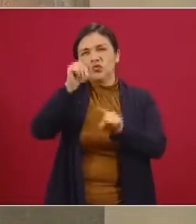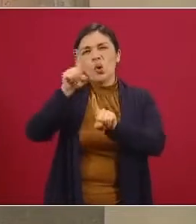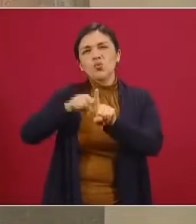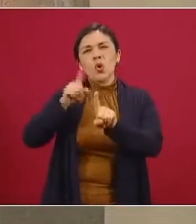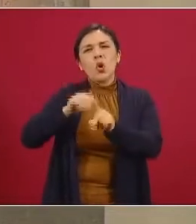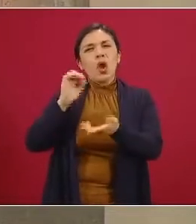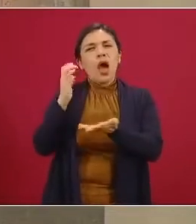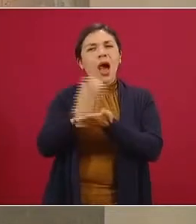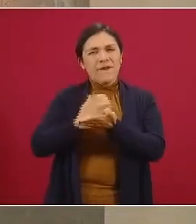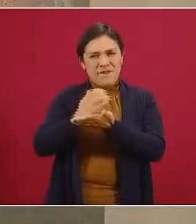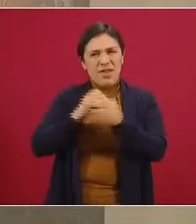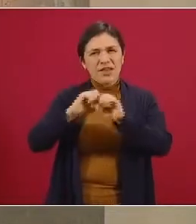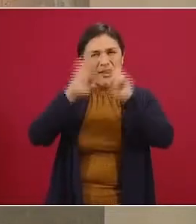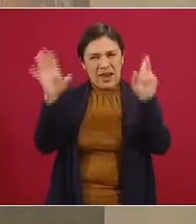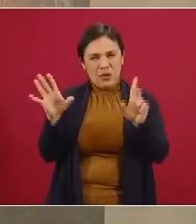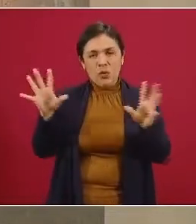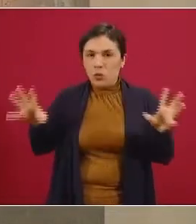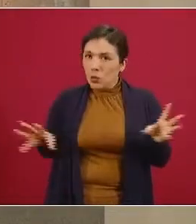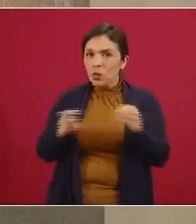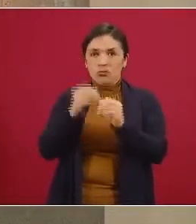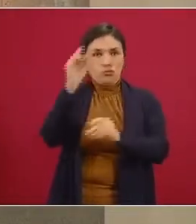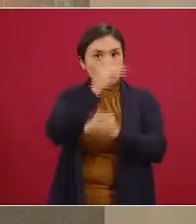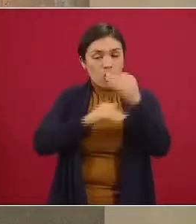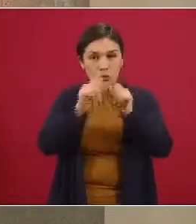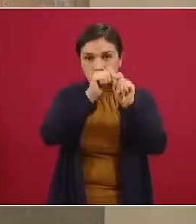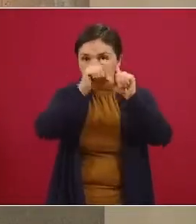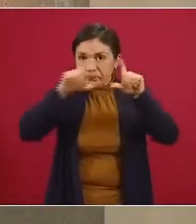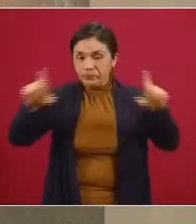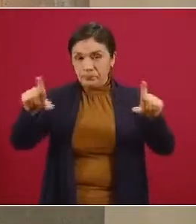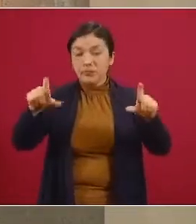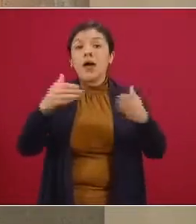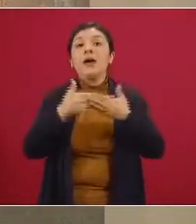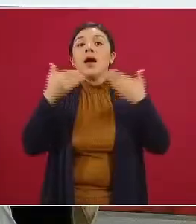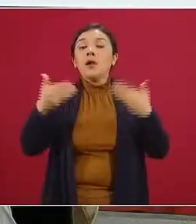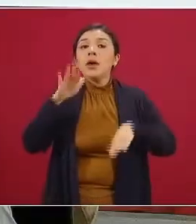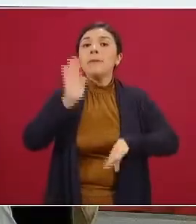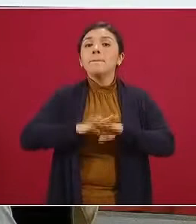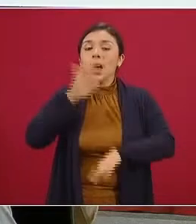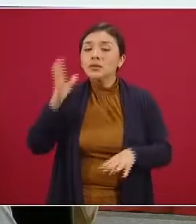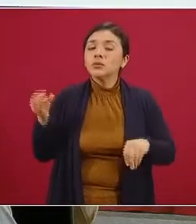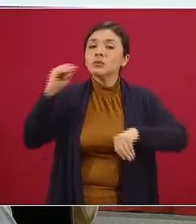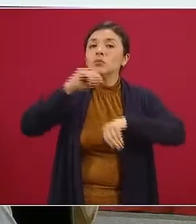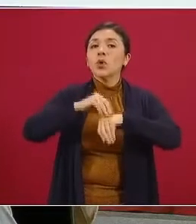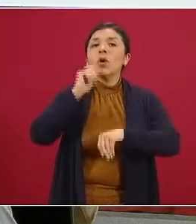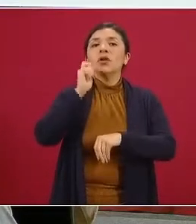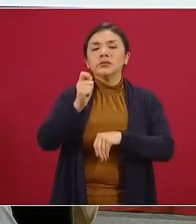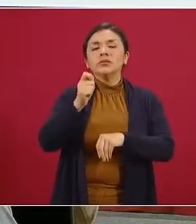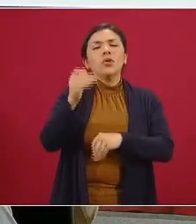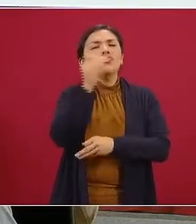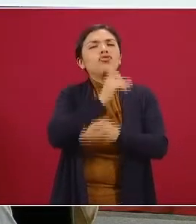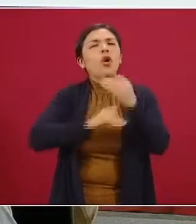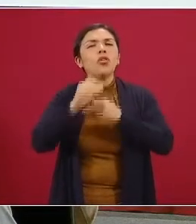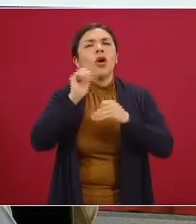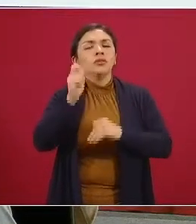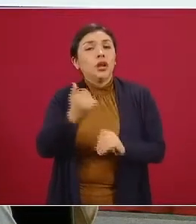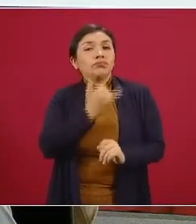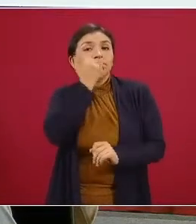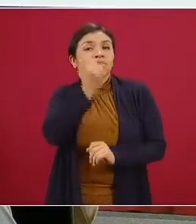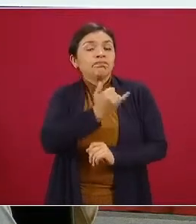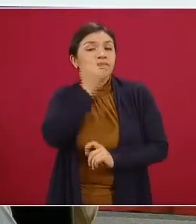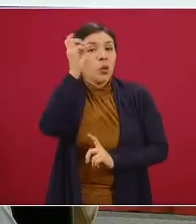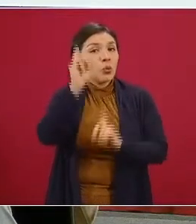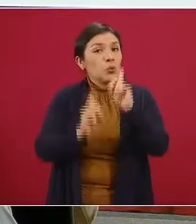de color café claro en la parte inferior, y ahora le sumamos todos aquellos